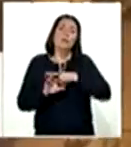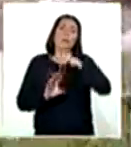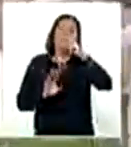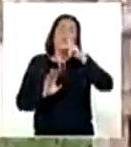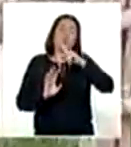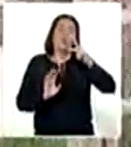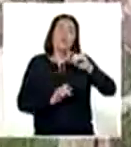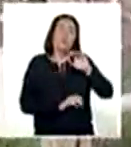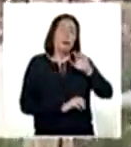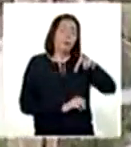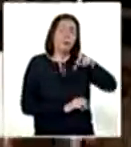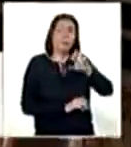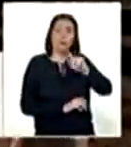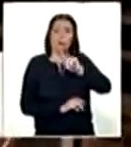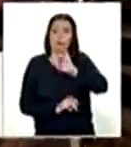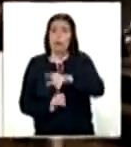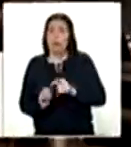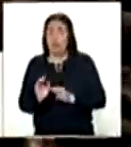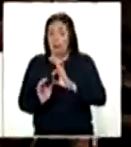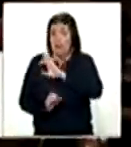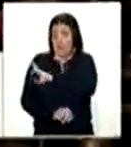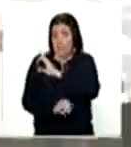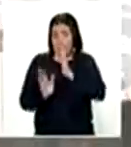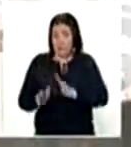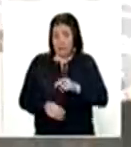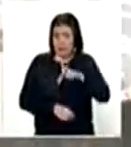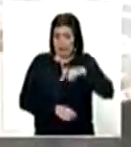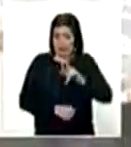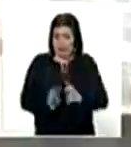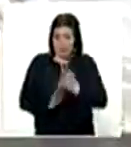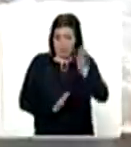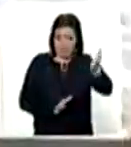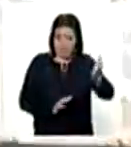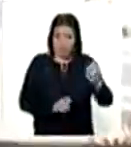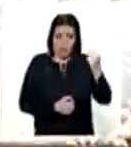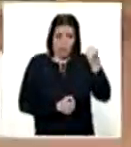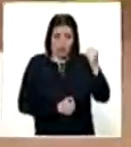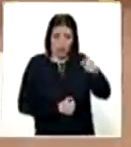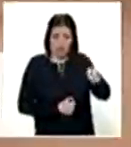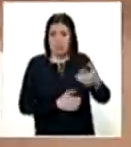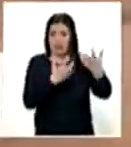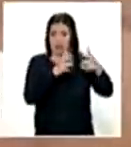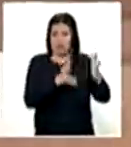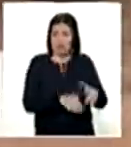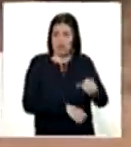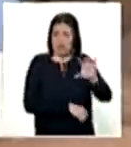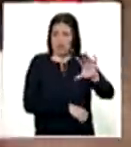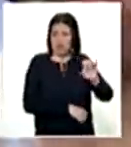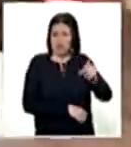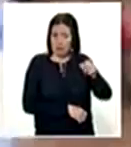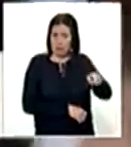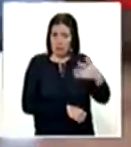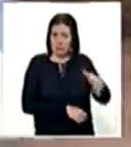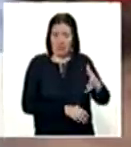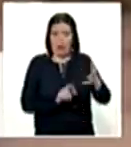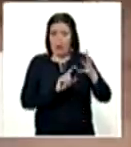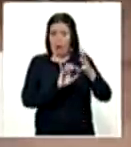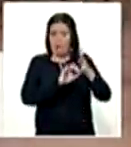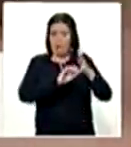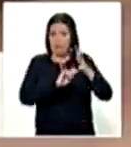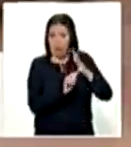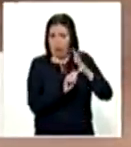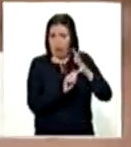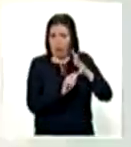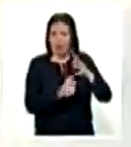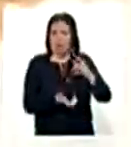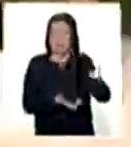la fiscal Patricia fue al lugar donde se realizaba la fiesta del empresario César Monjes Márquez, quien es acusado de fracturar el dedo de la representante